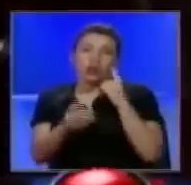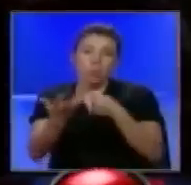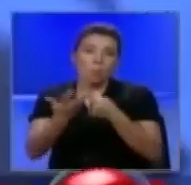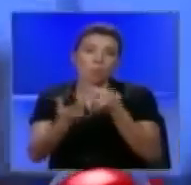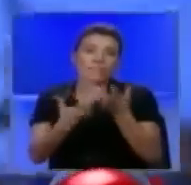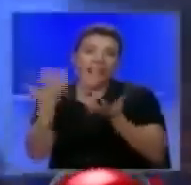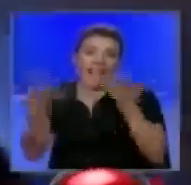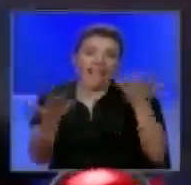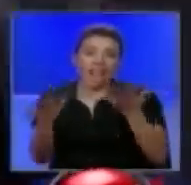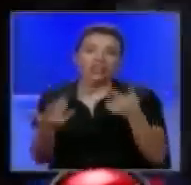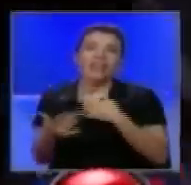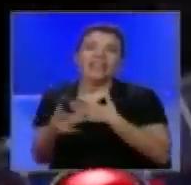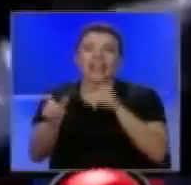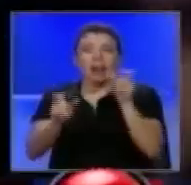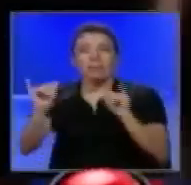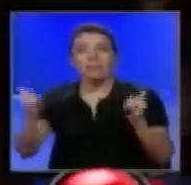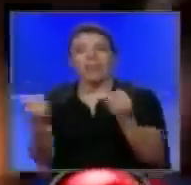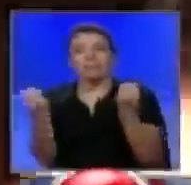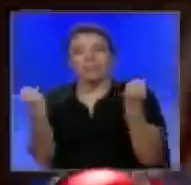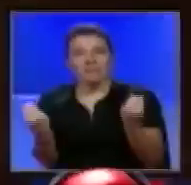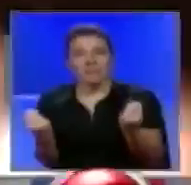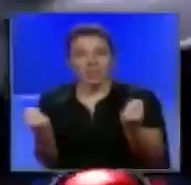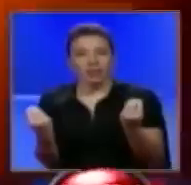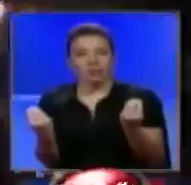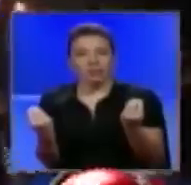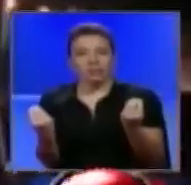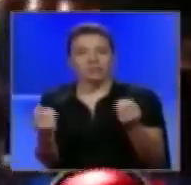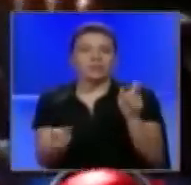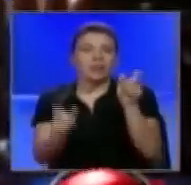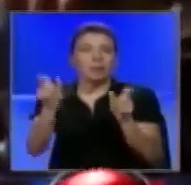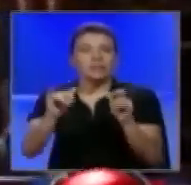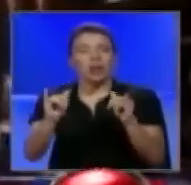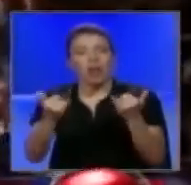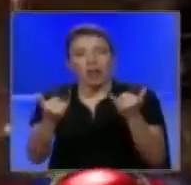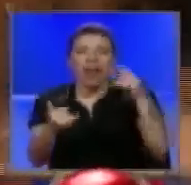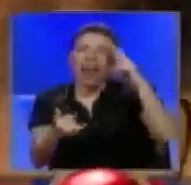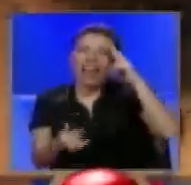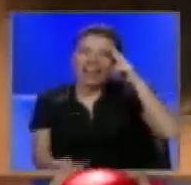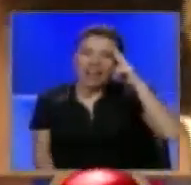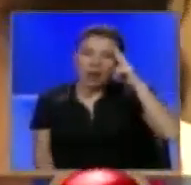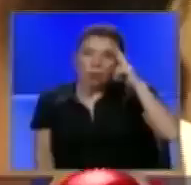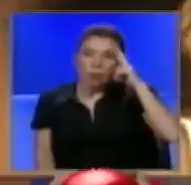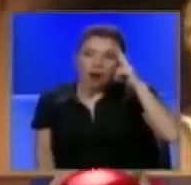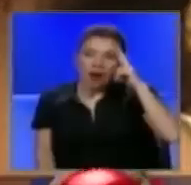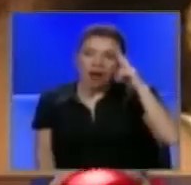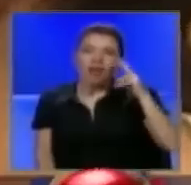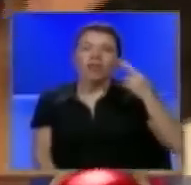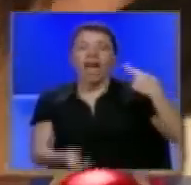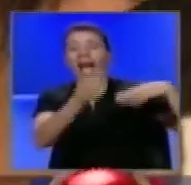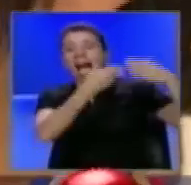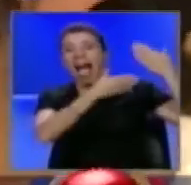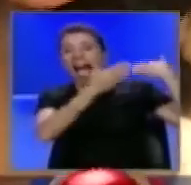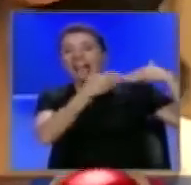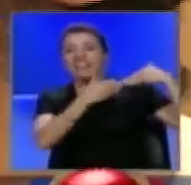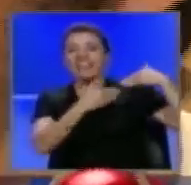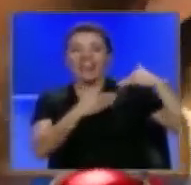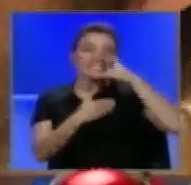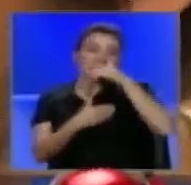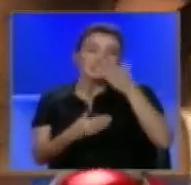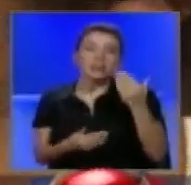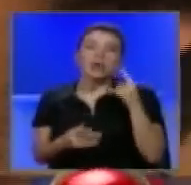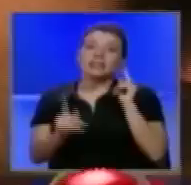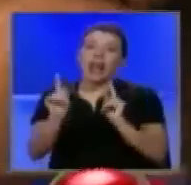esas. Entonces, queremos que la gente la pase bien. Queremos que la gente disfrute, recuerde, se vaya para atrás en el tiempo. Y tendremos